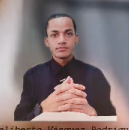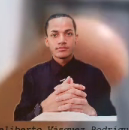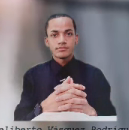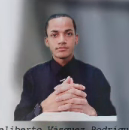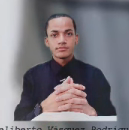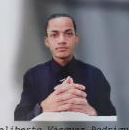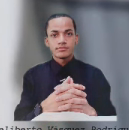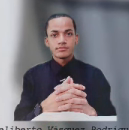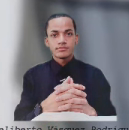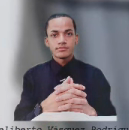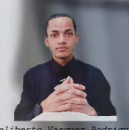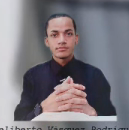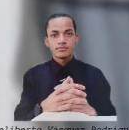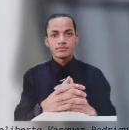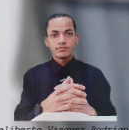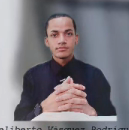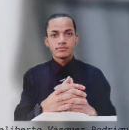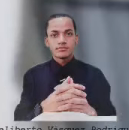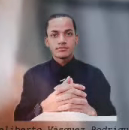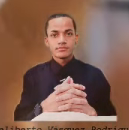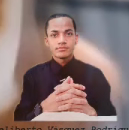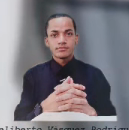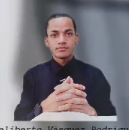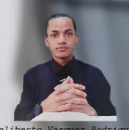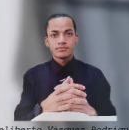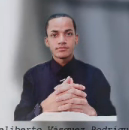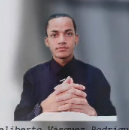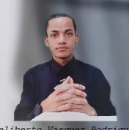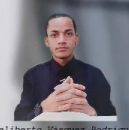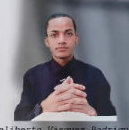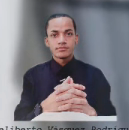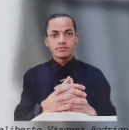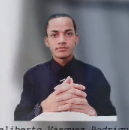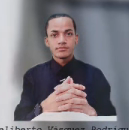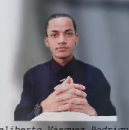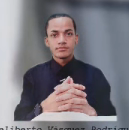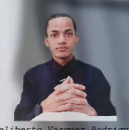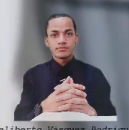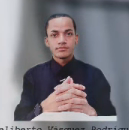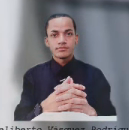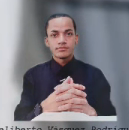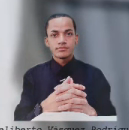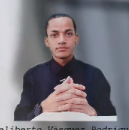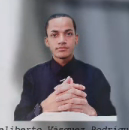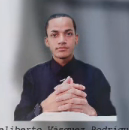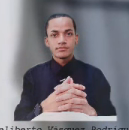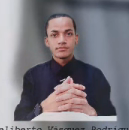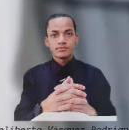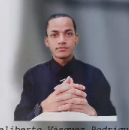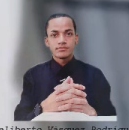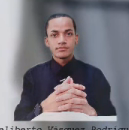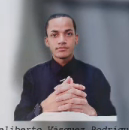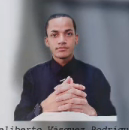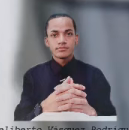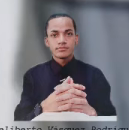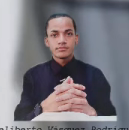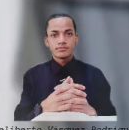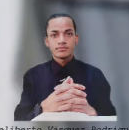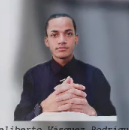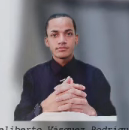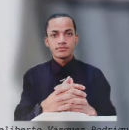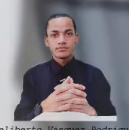elijamos para ese cuarto hombre para darle identidad a ese cuarto ADN que se encontró en la